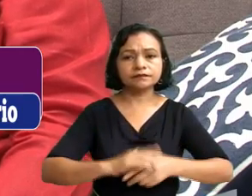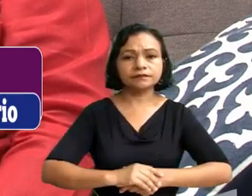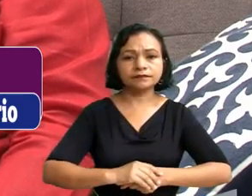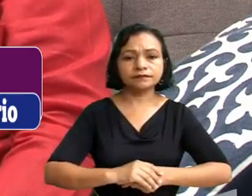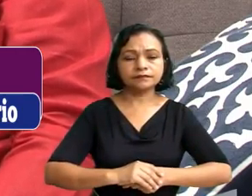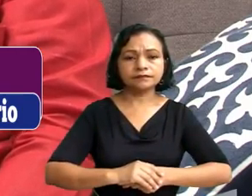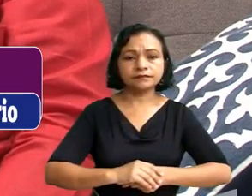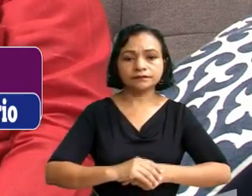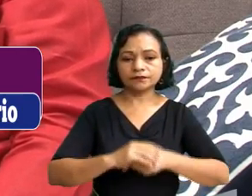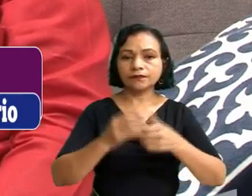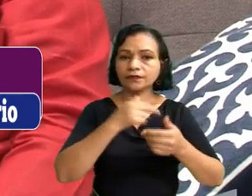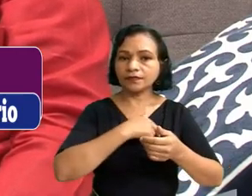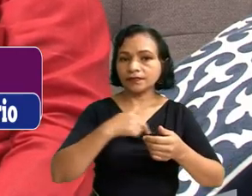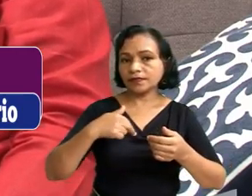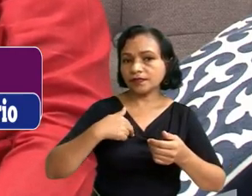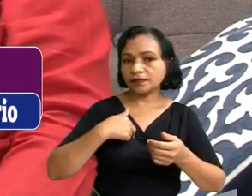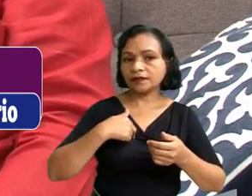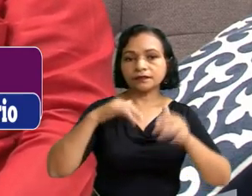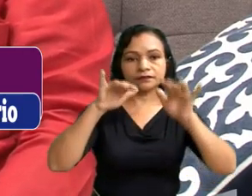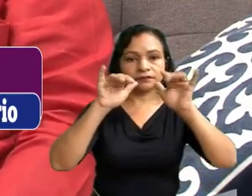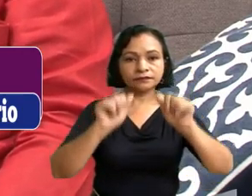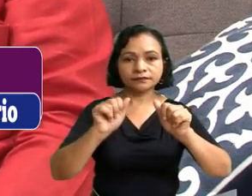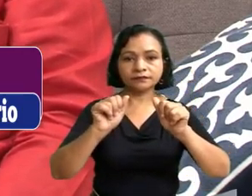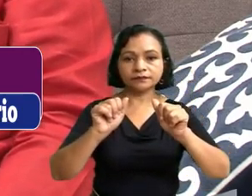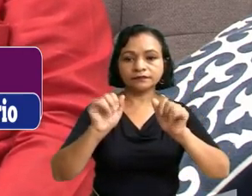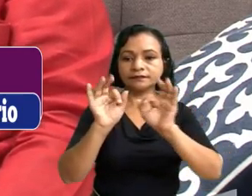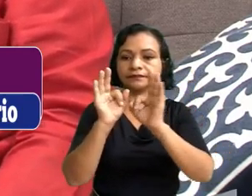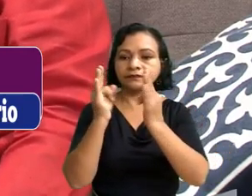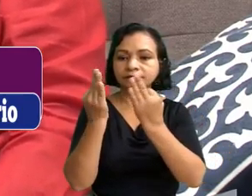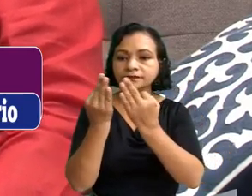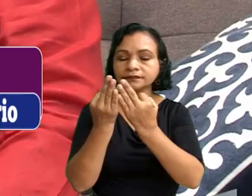y es lo que se está haciendo una reconciliación